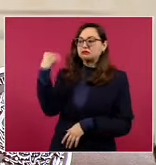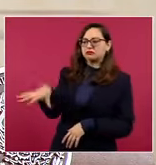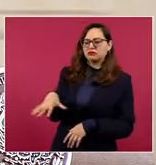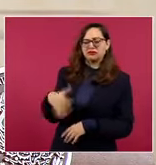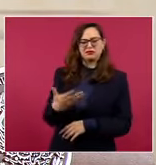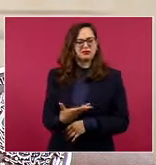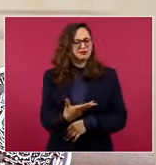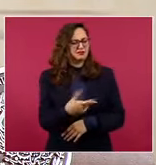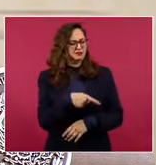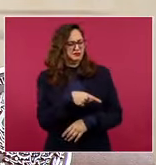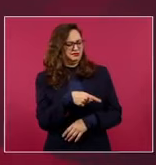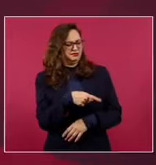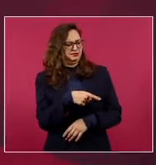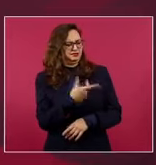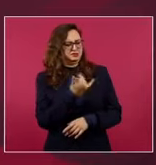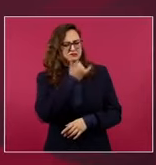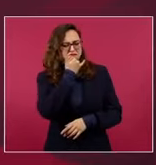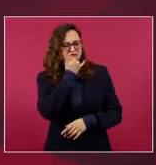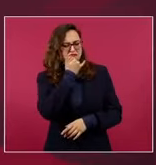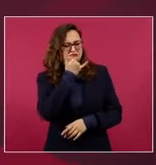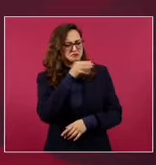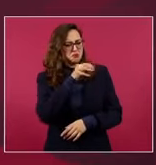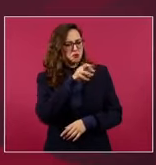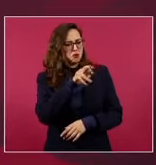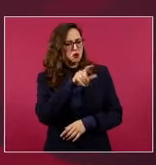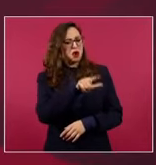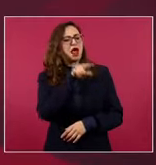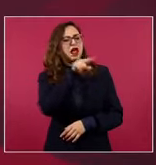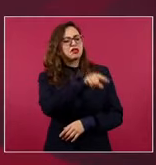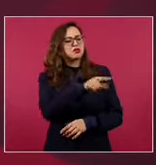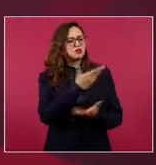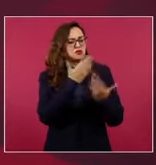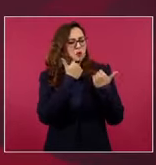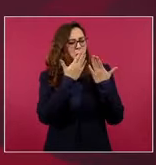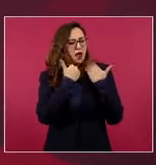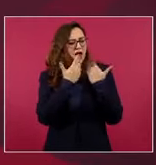dicen plagio, ojalá y los problemas de México